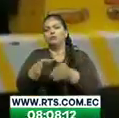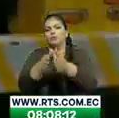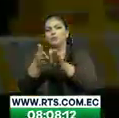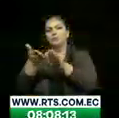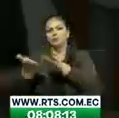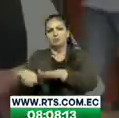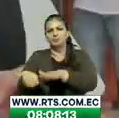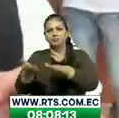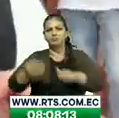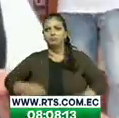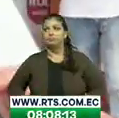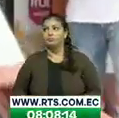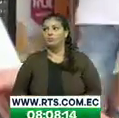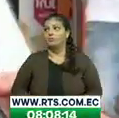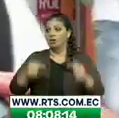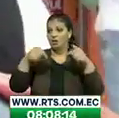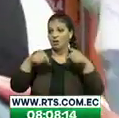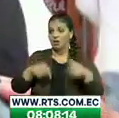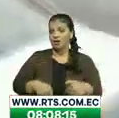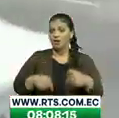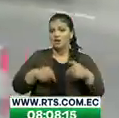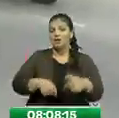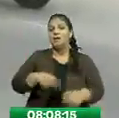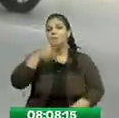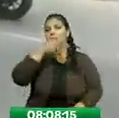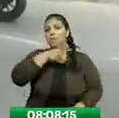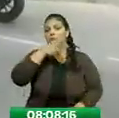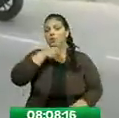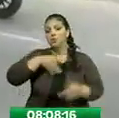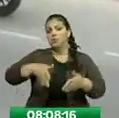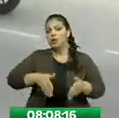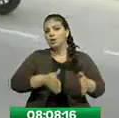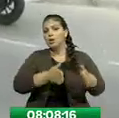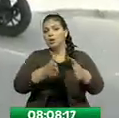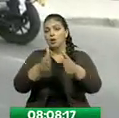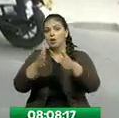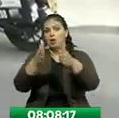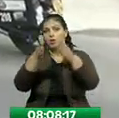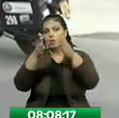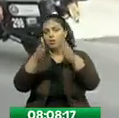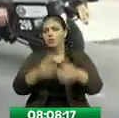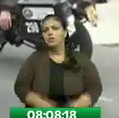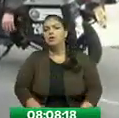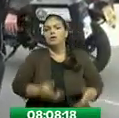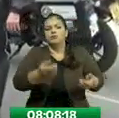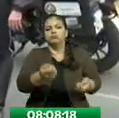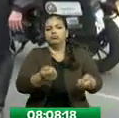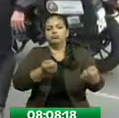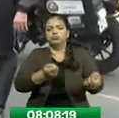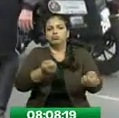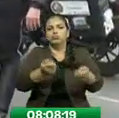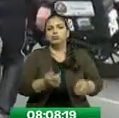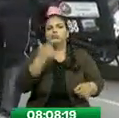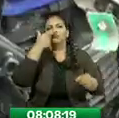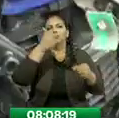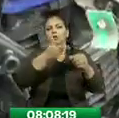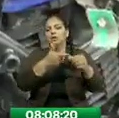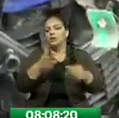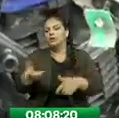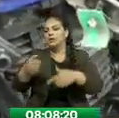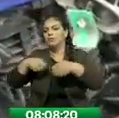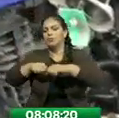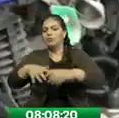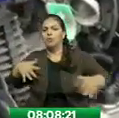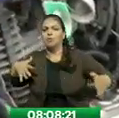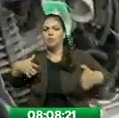Crucita. Aquí en la red vial estatal 39A, un accidente de tránsito entre un camión que transporta combustible y una motocicleta. La tipología